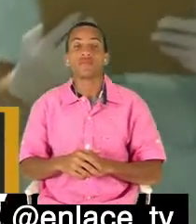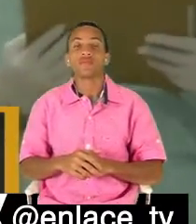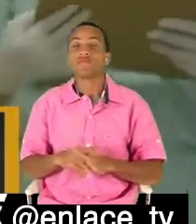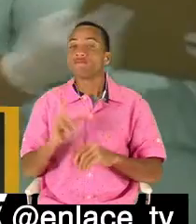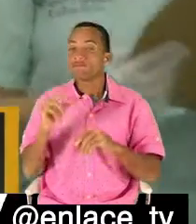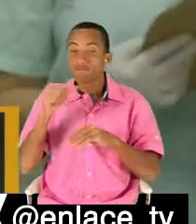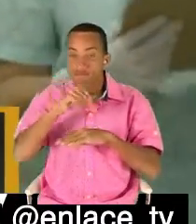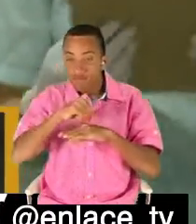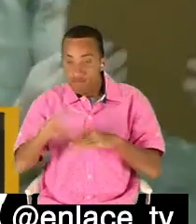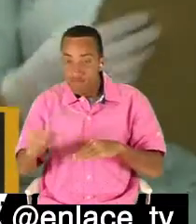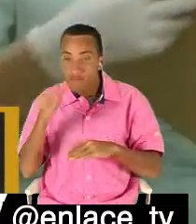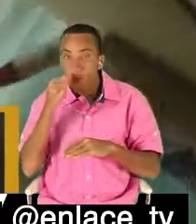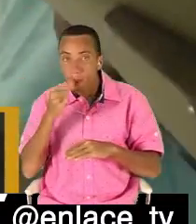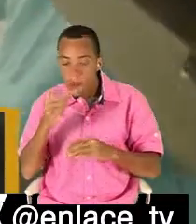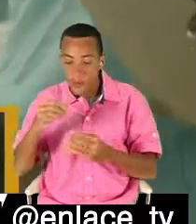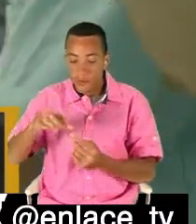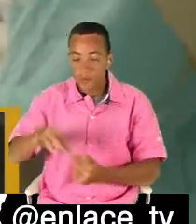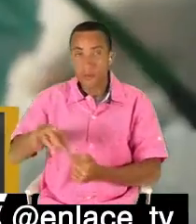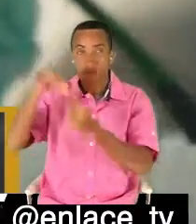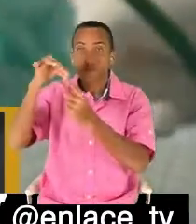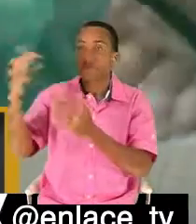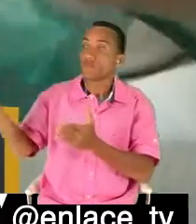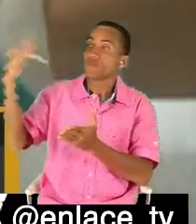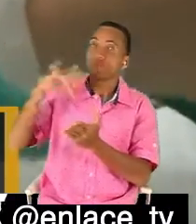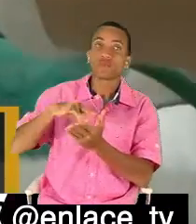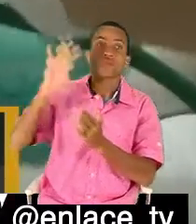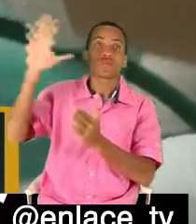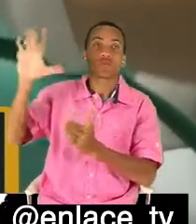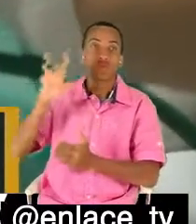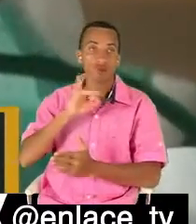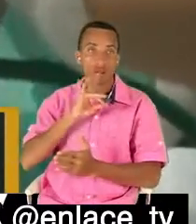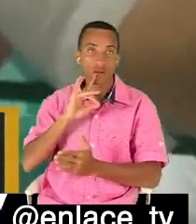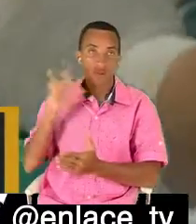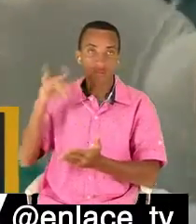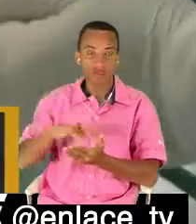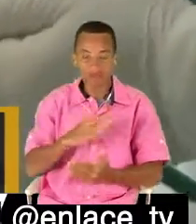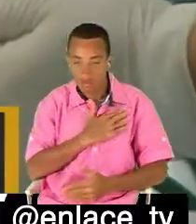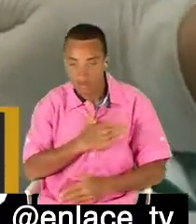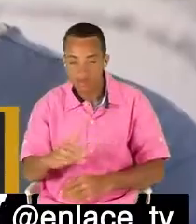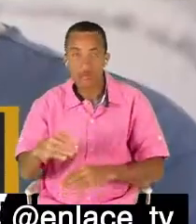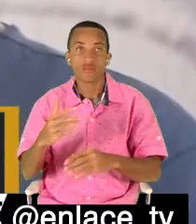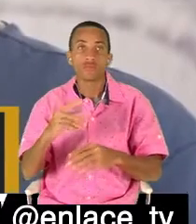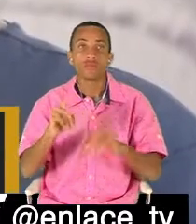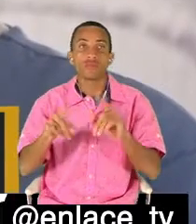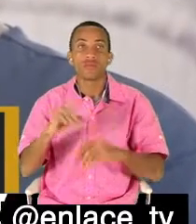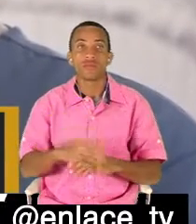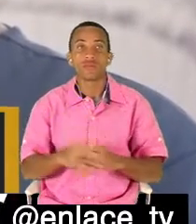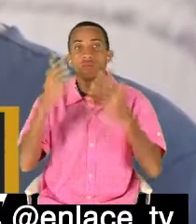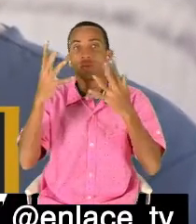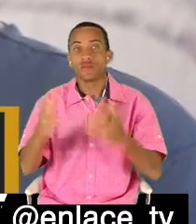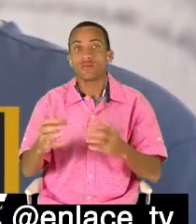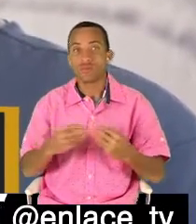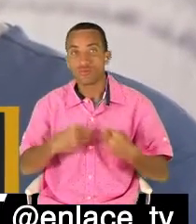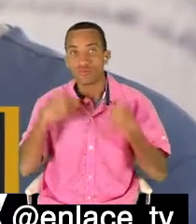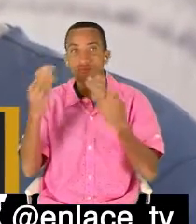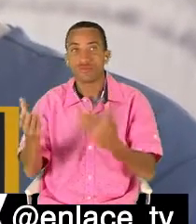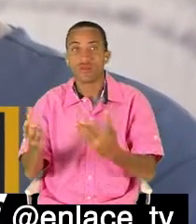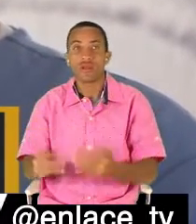personas profesionales en salud que llegaron de Estados Unidos para atender a quienes padecen de las enfermedades. Queremos devolverle